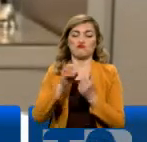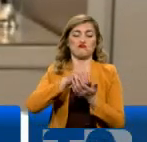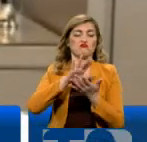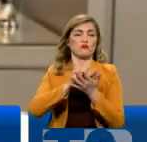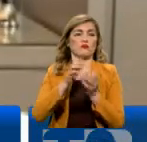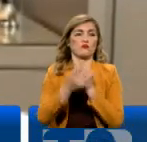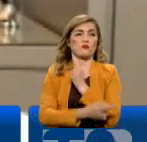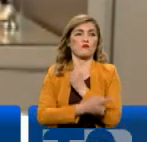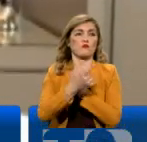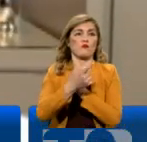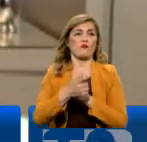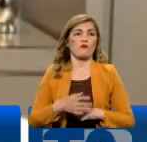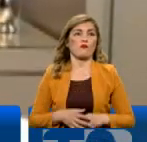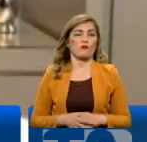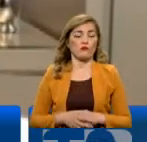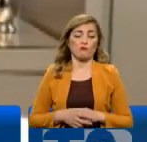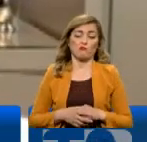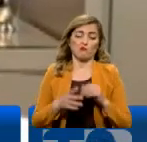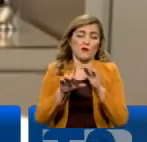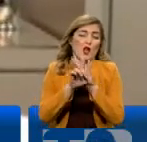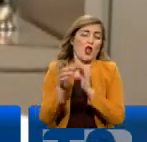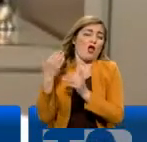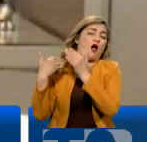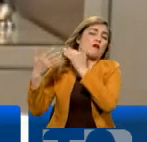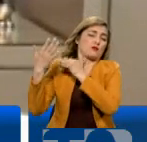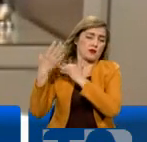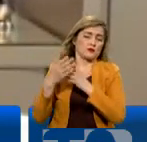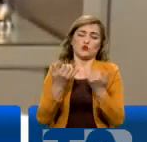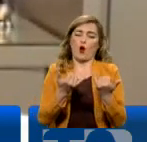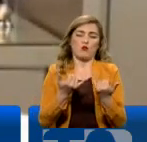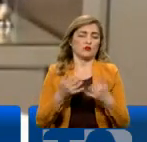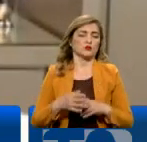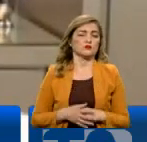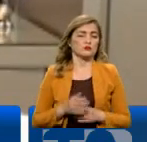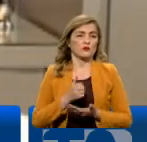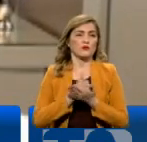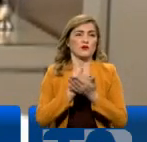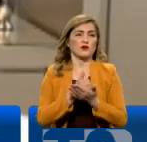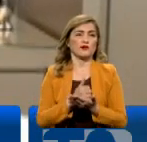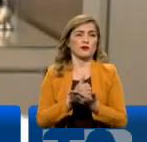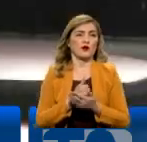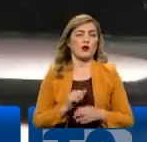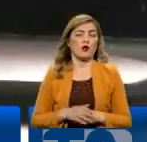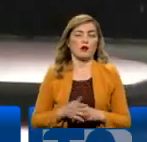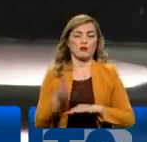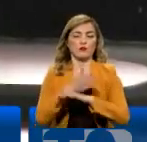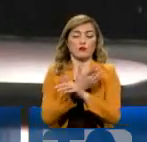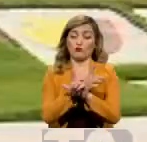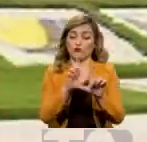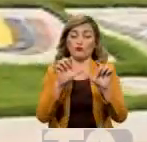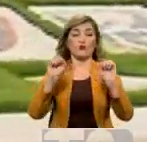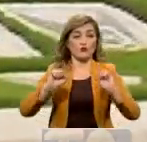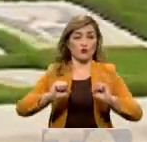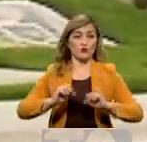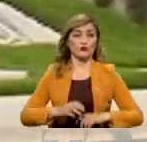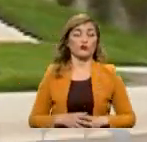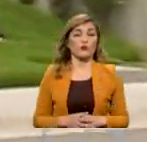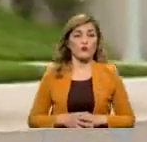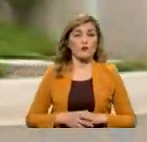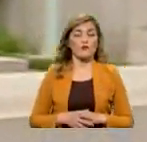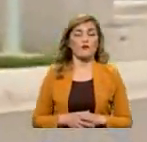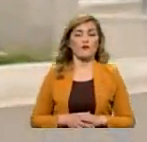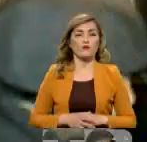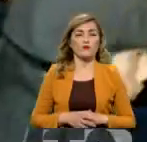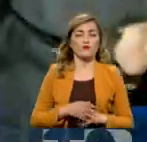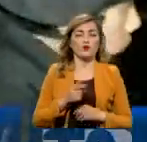sentenciado con un código penal y beneficiarse de la libertad la condena a cumplir sería